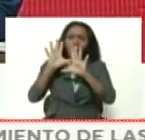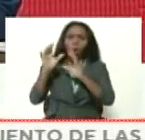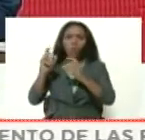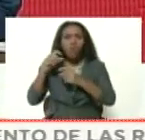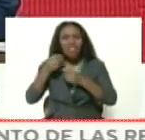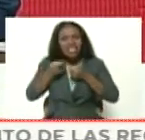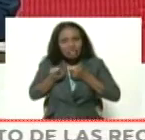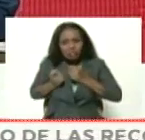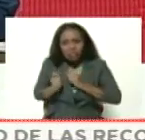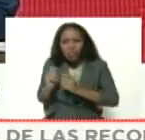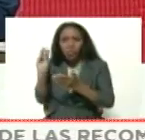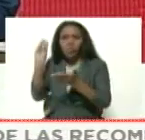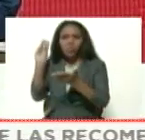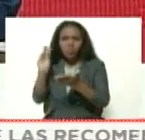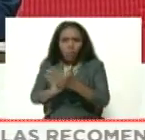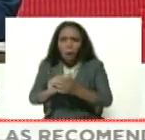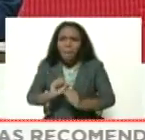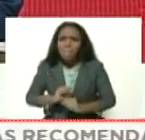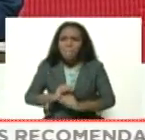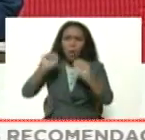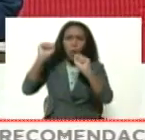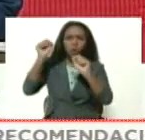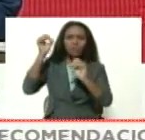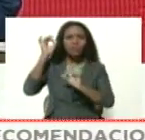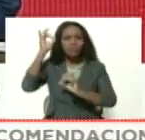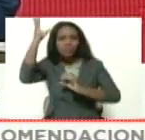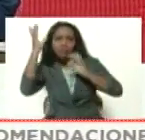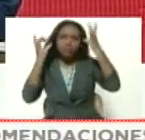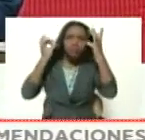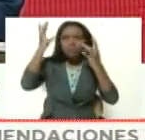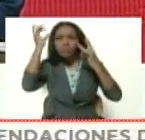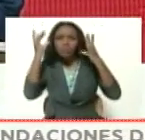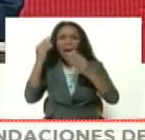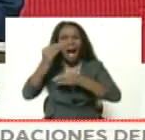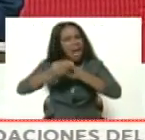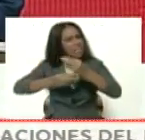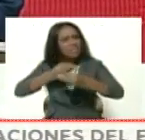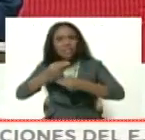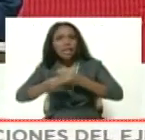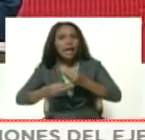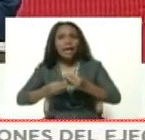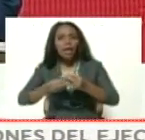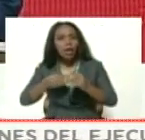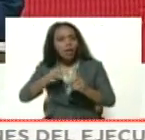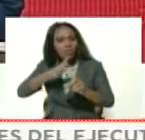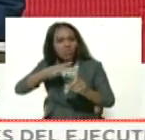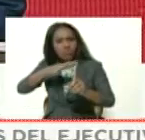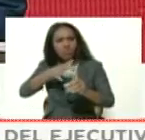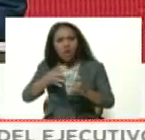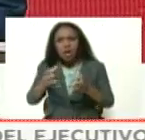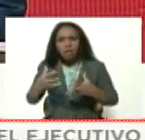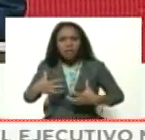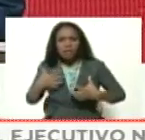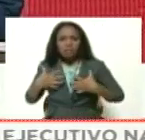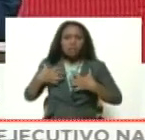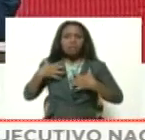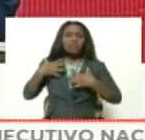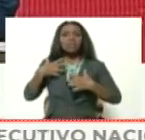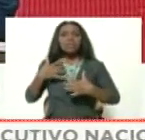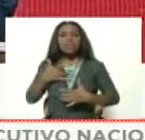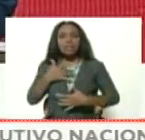de colocación de aparatos explosivos para generar zozobra en la población que en este momento se